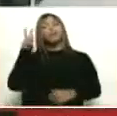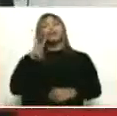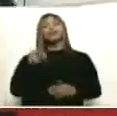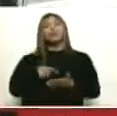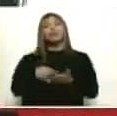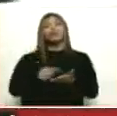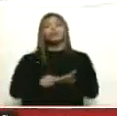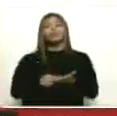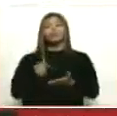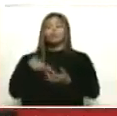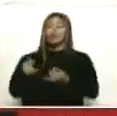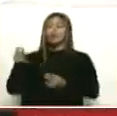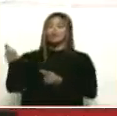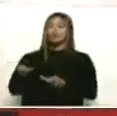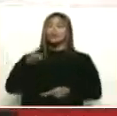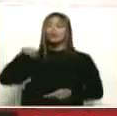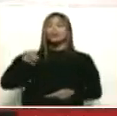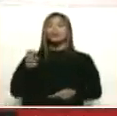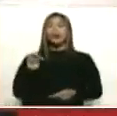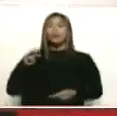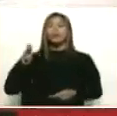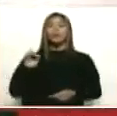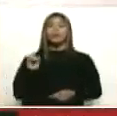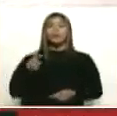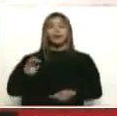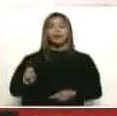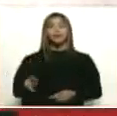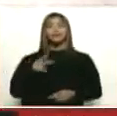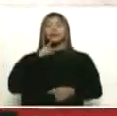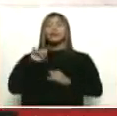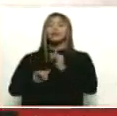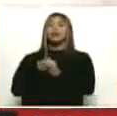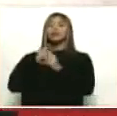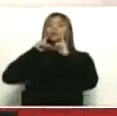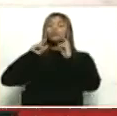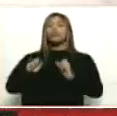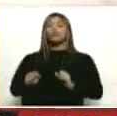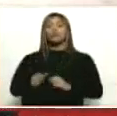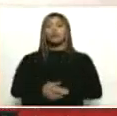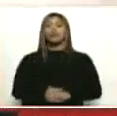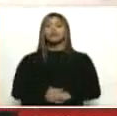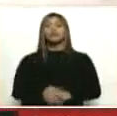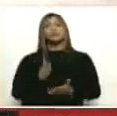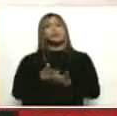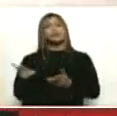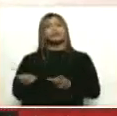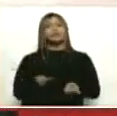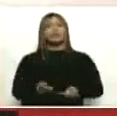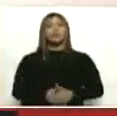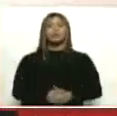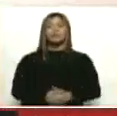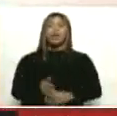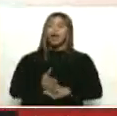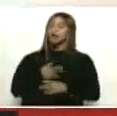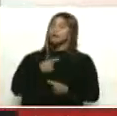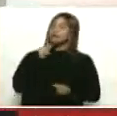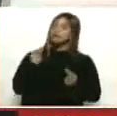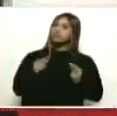Jean-Pierre Anaya, nuestro invitado. ¿Cómo estás, amigo? Muy buenos días. Jean-Pierre Anaya, internacionalista, amigo de la casa. Yo decía, por cierto,